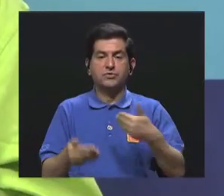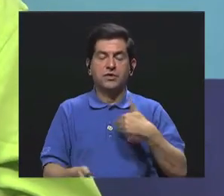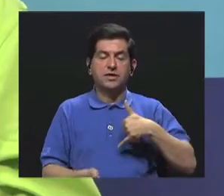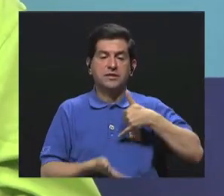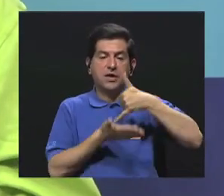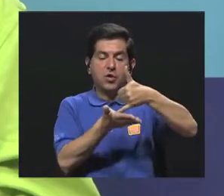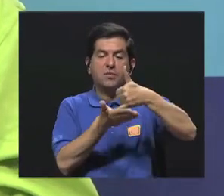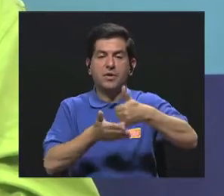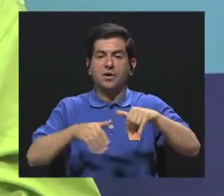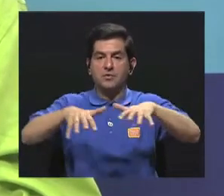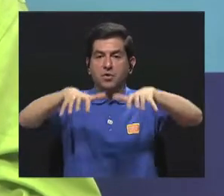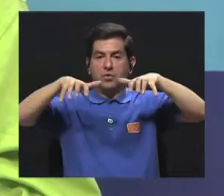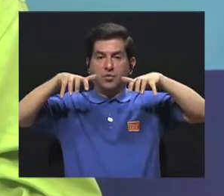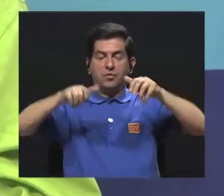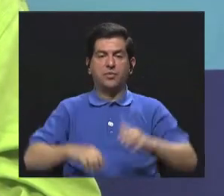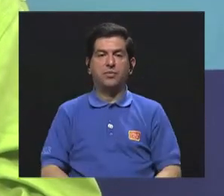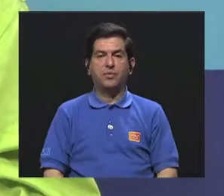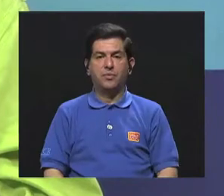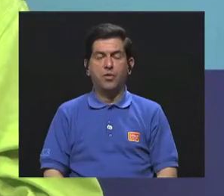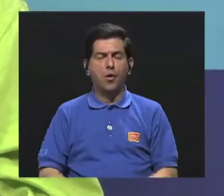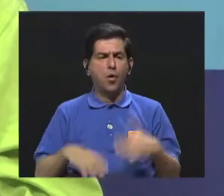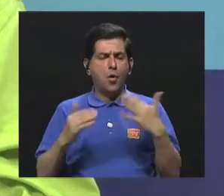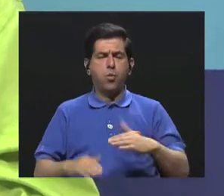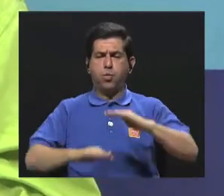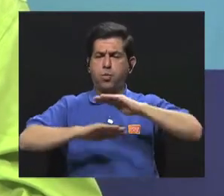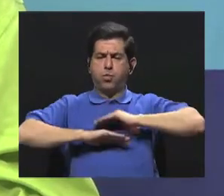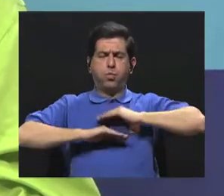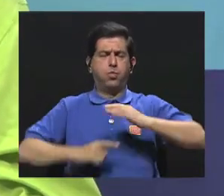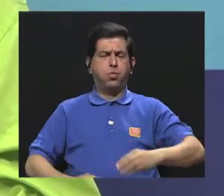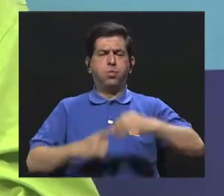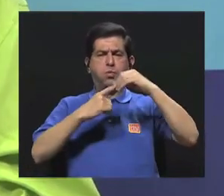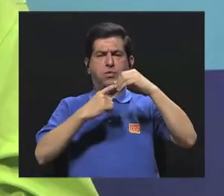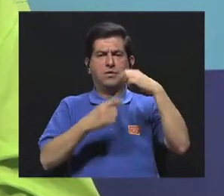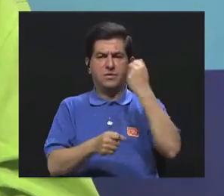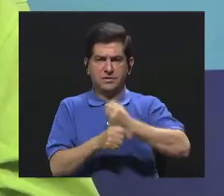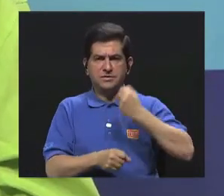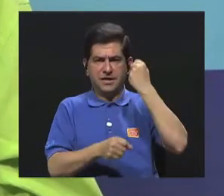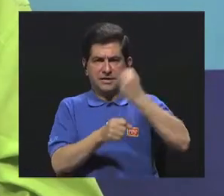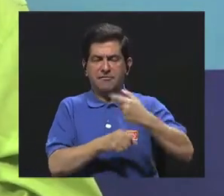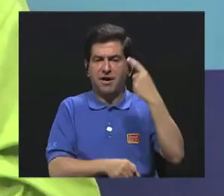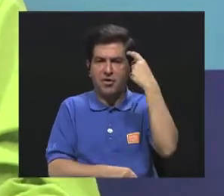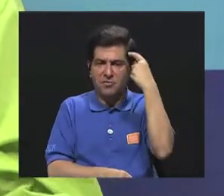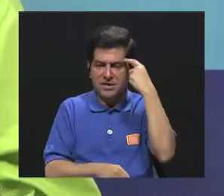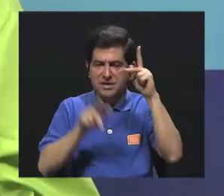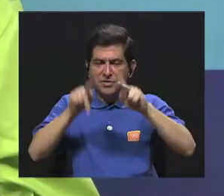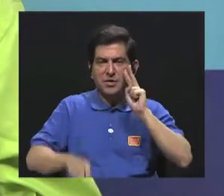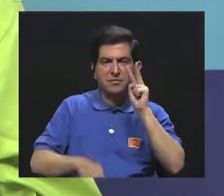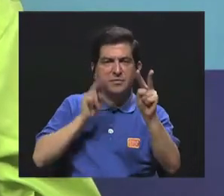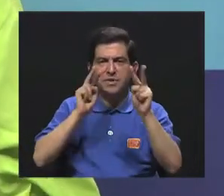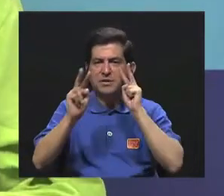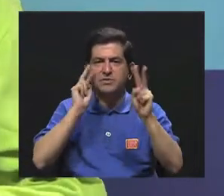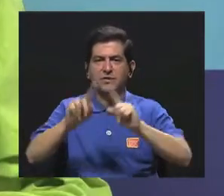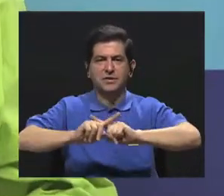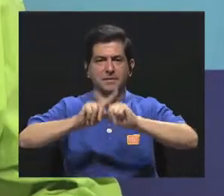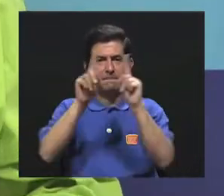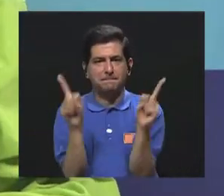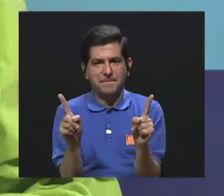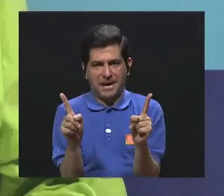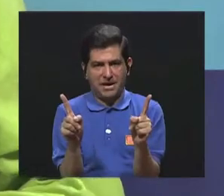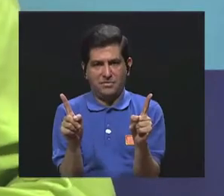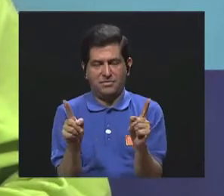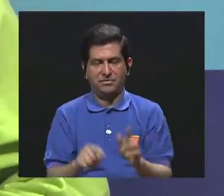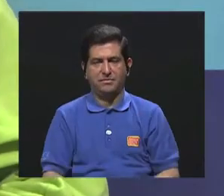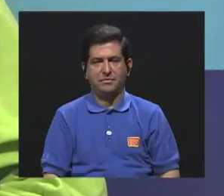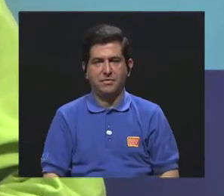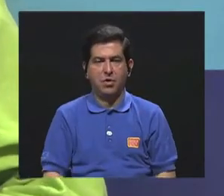recibo el premio del público, pues sería la máxima satisfacción en el sentido de que se trabaja para el espectador. Pero